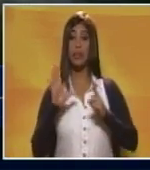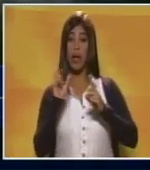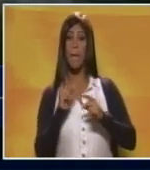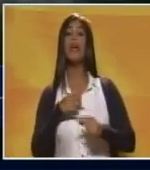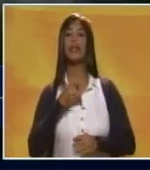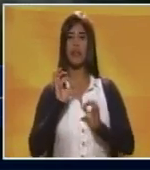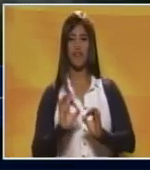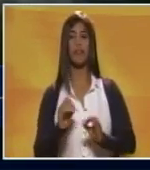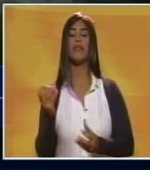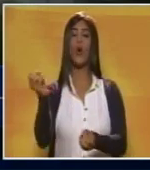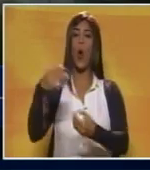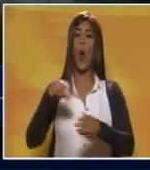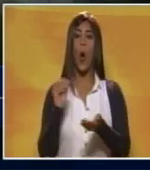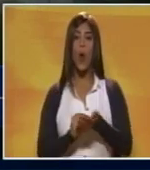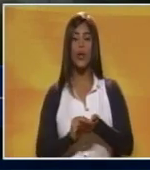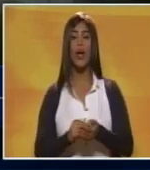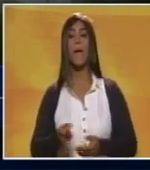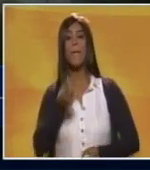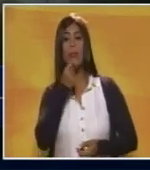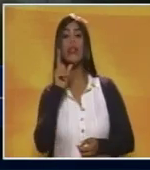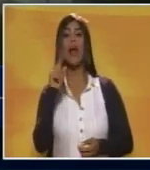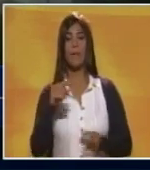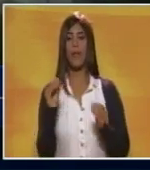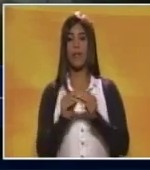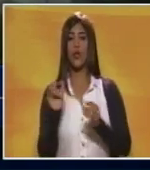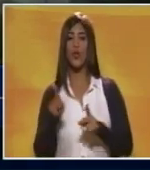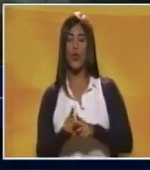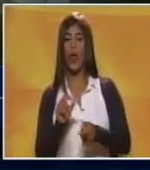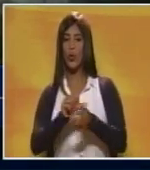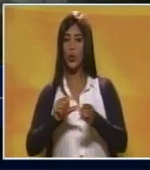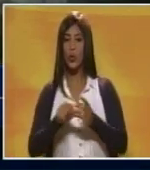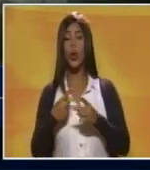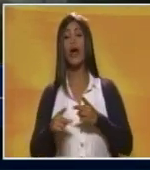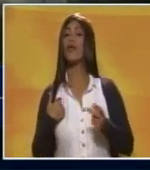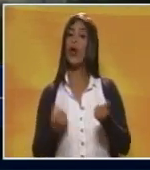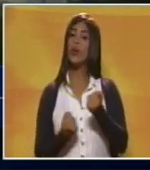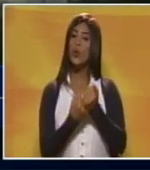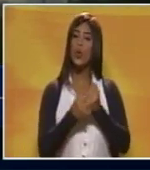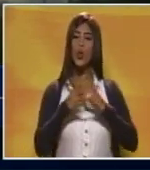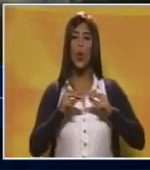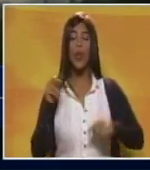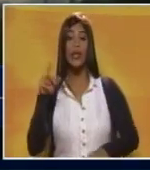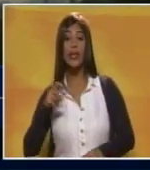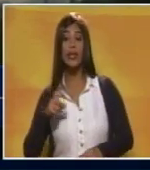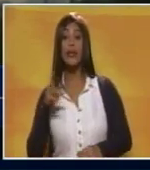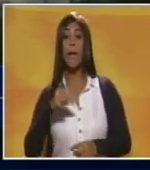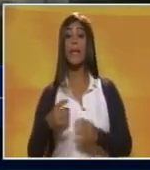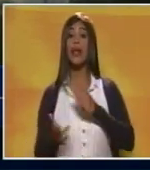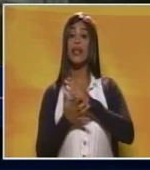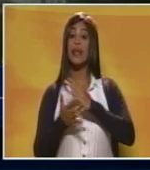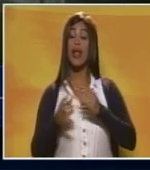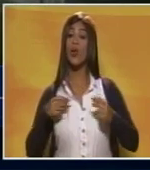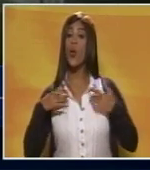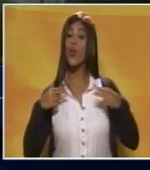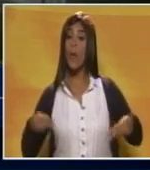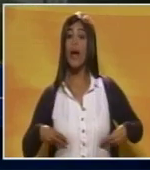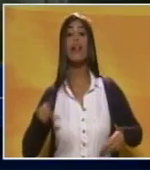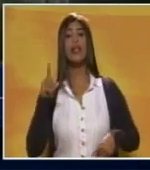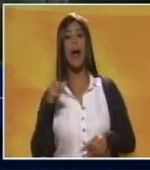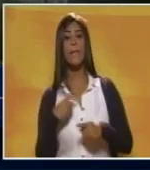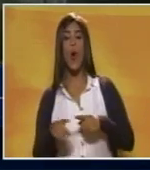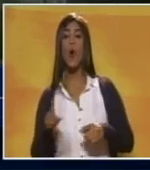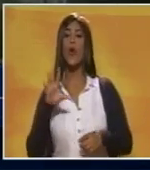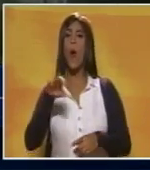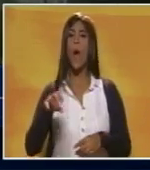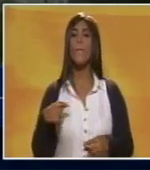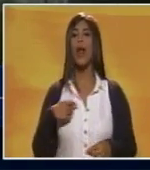6 meses, de medicamentos y material médico quirúrgico que van a suplir todas las necesidades, ya no solamente asistencia técnica humanitaria, sino también